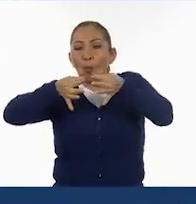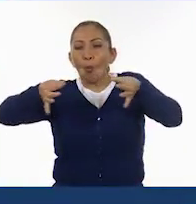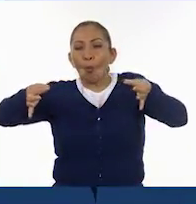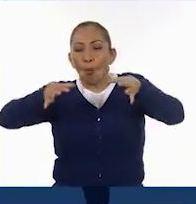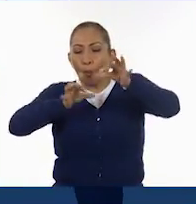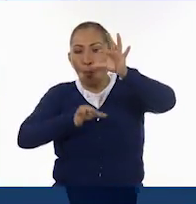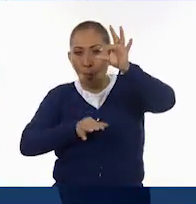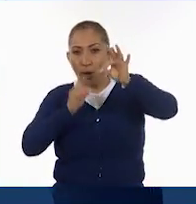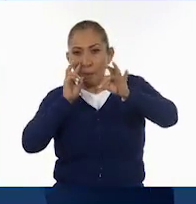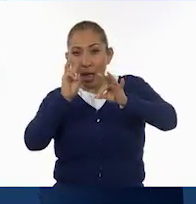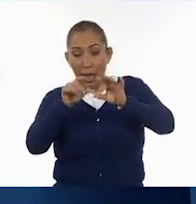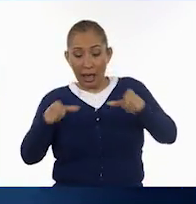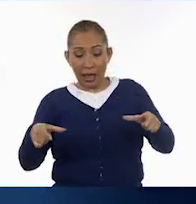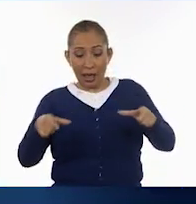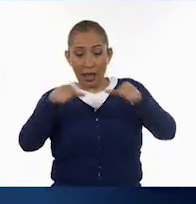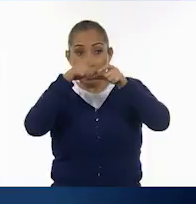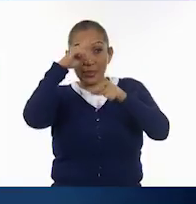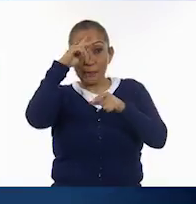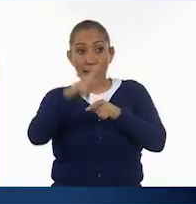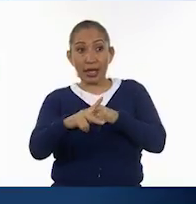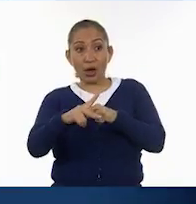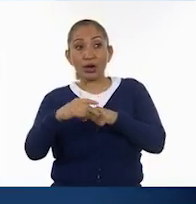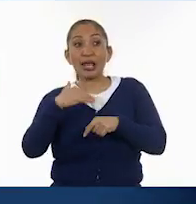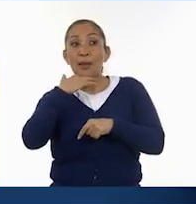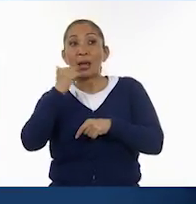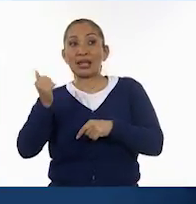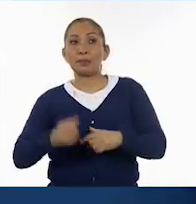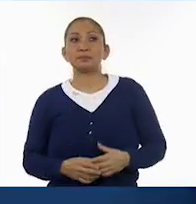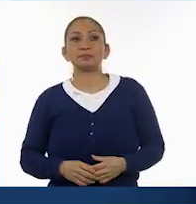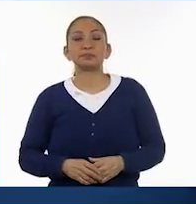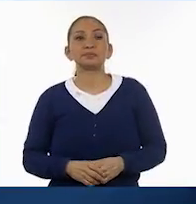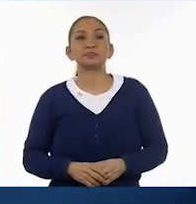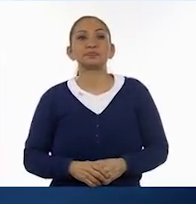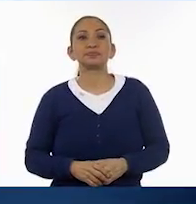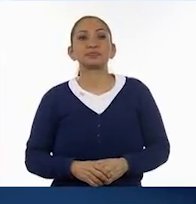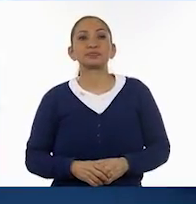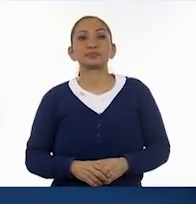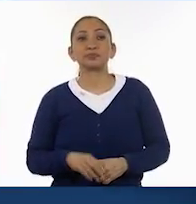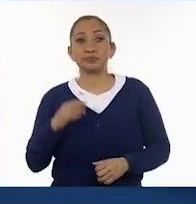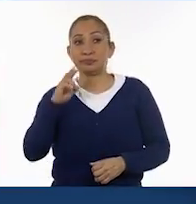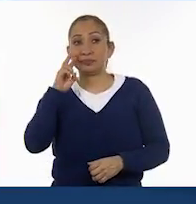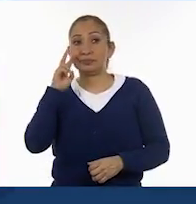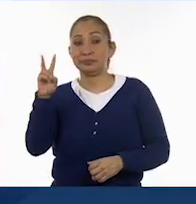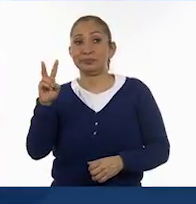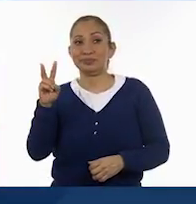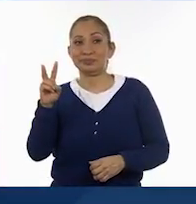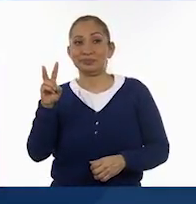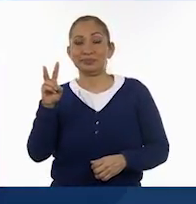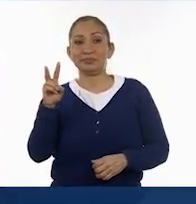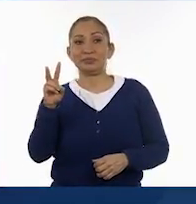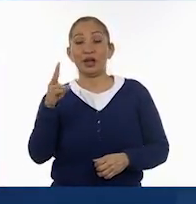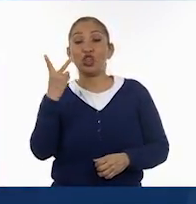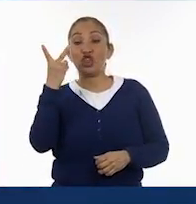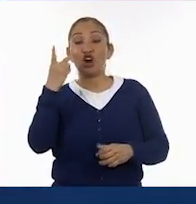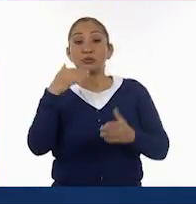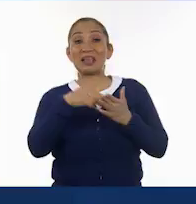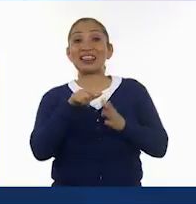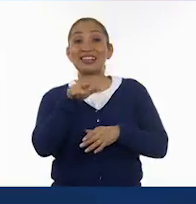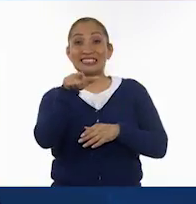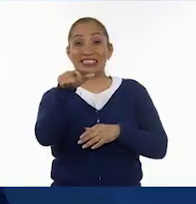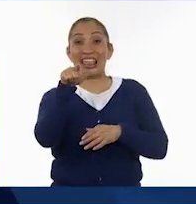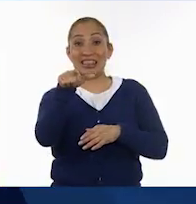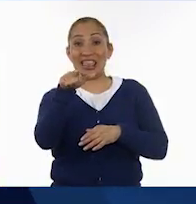tenemos las pirámides de población de México y de Alemania, María. Entonces, si tú te fijas, estas son fuentes del